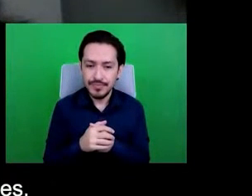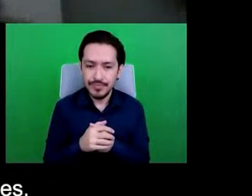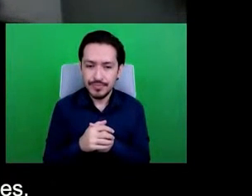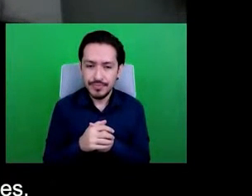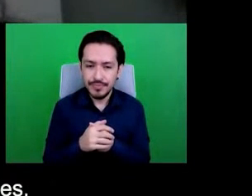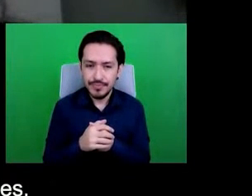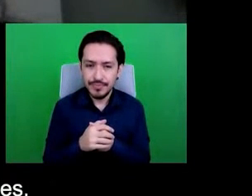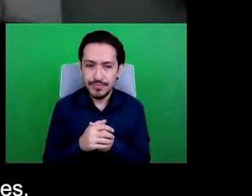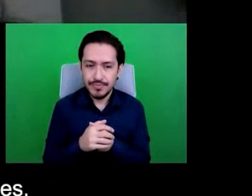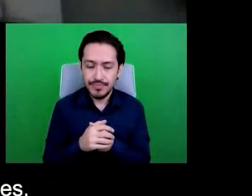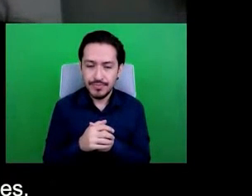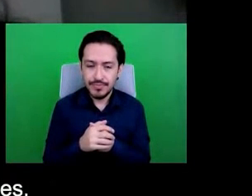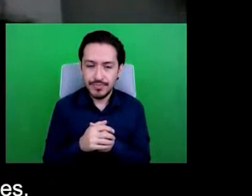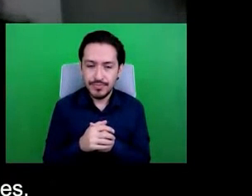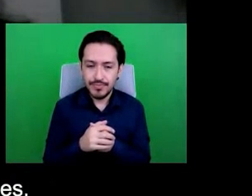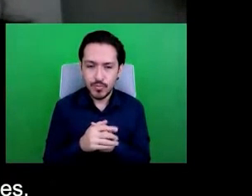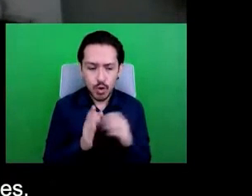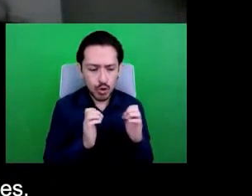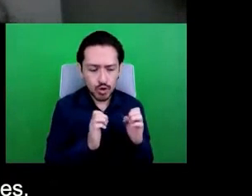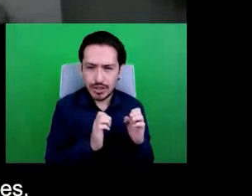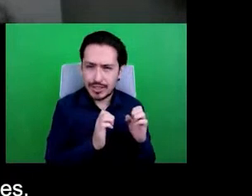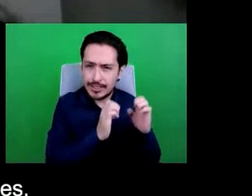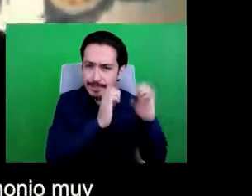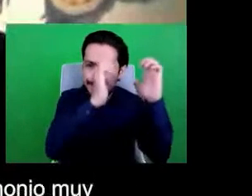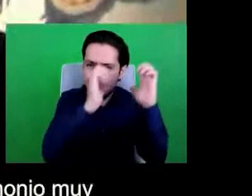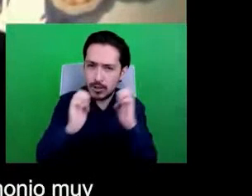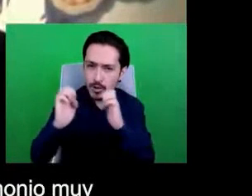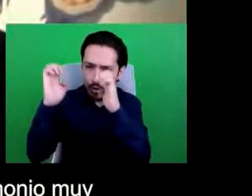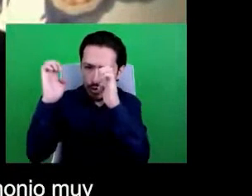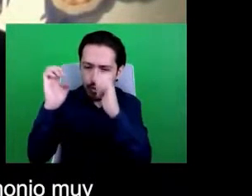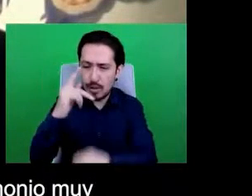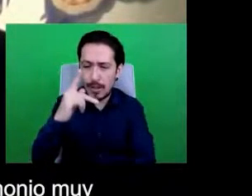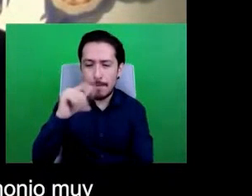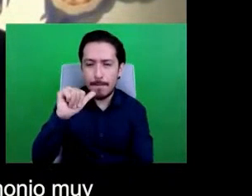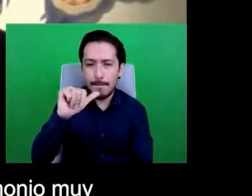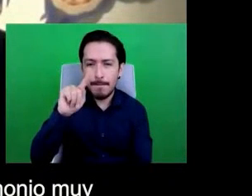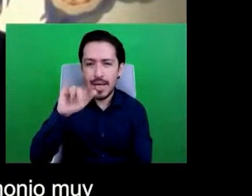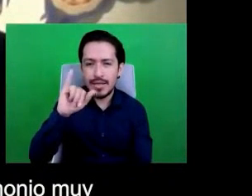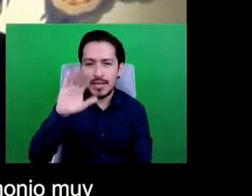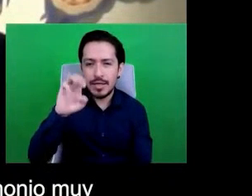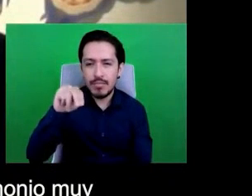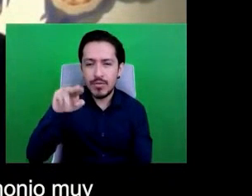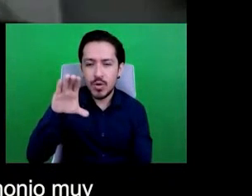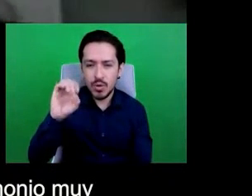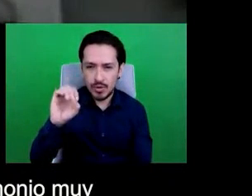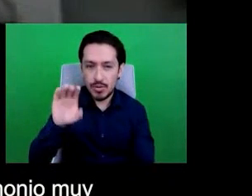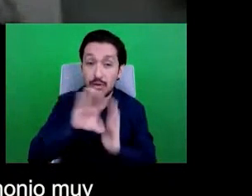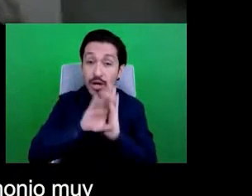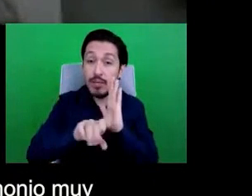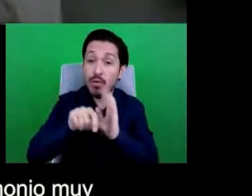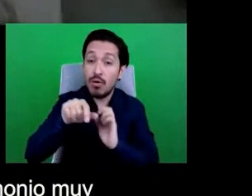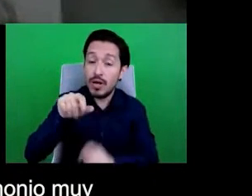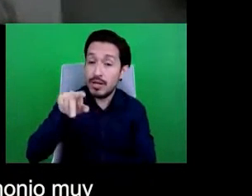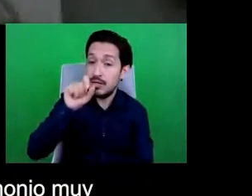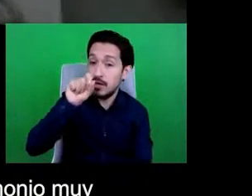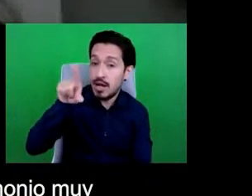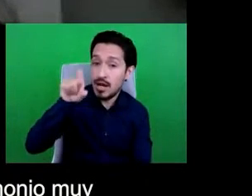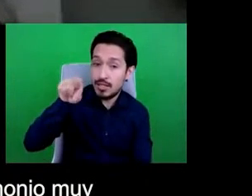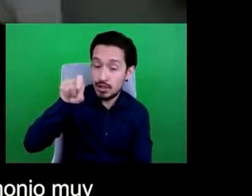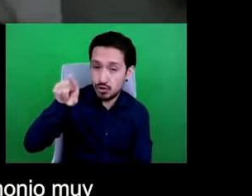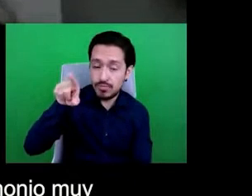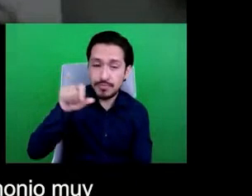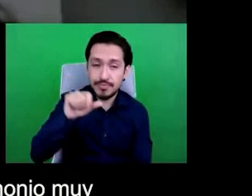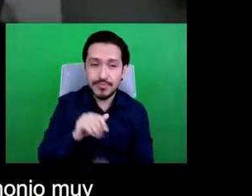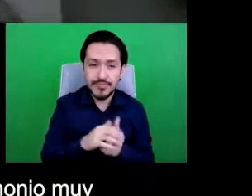edificios patrimoniales, con el patrimonio tangible. Sure. En Jalisco es uno de los estados que tiene un patrimonio